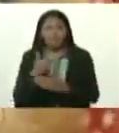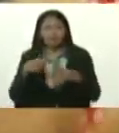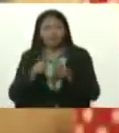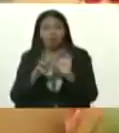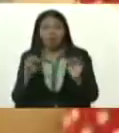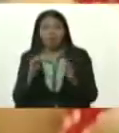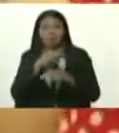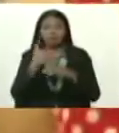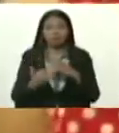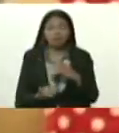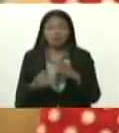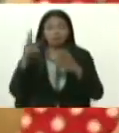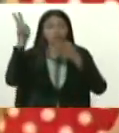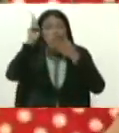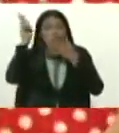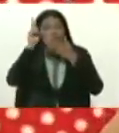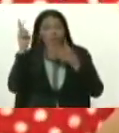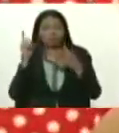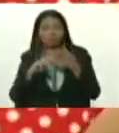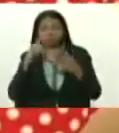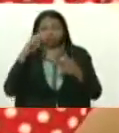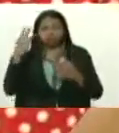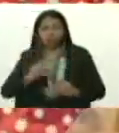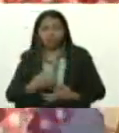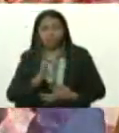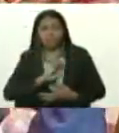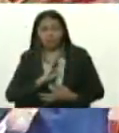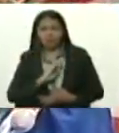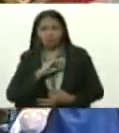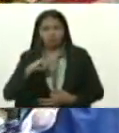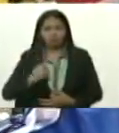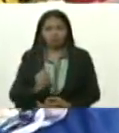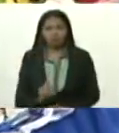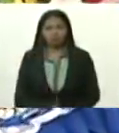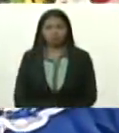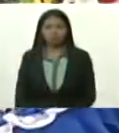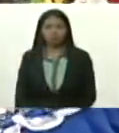Guaycaipuro, el proyecto original.